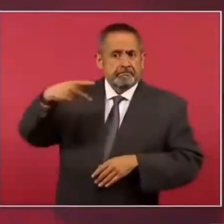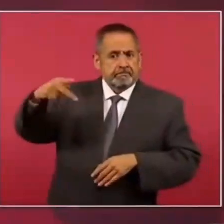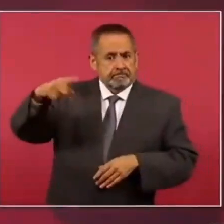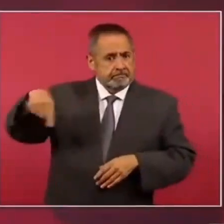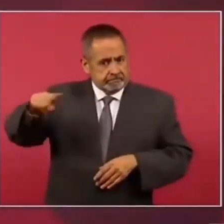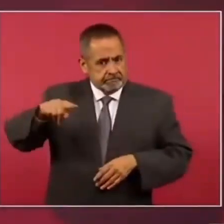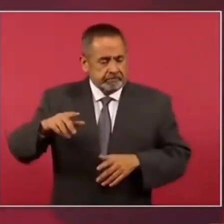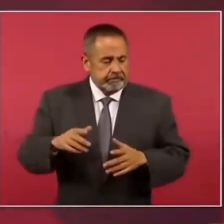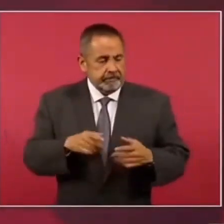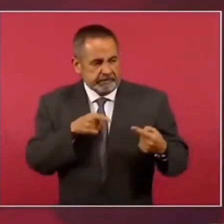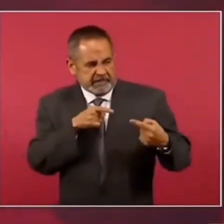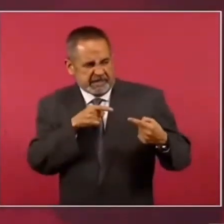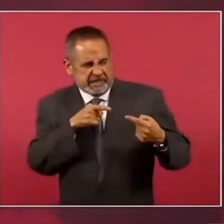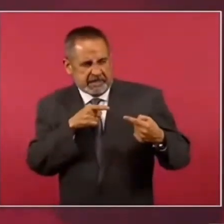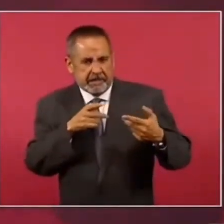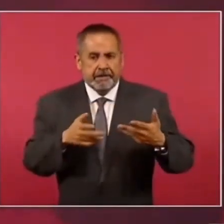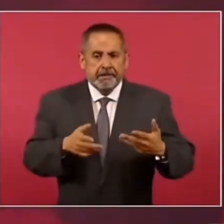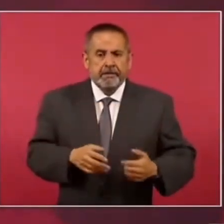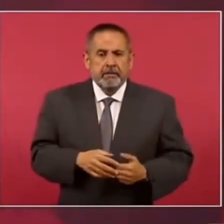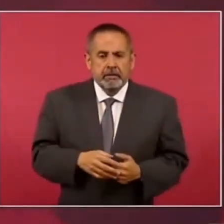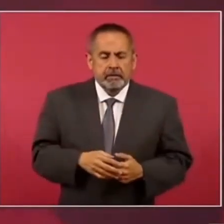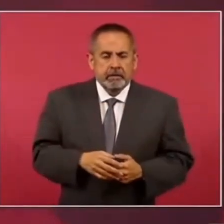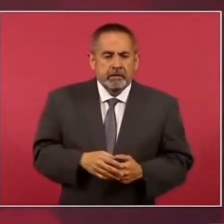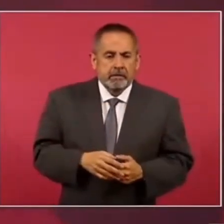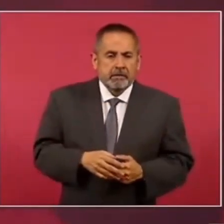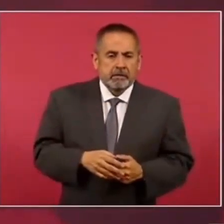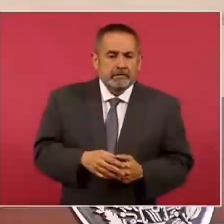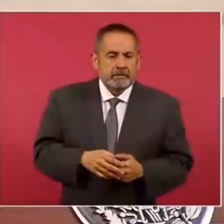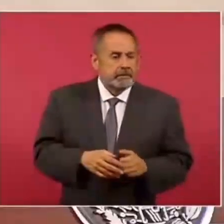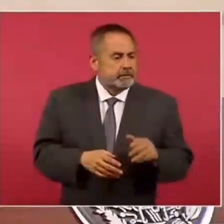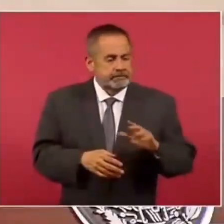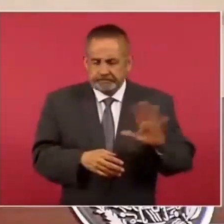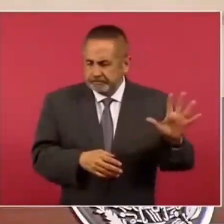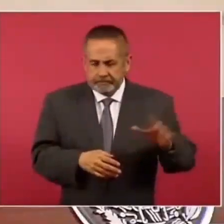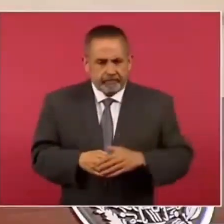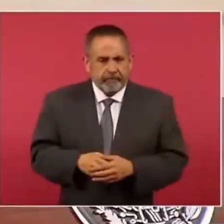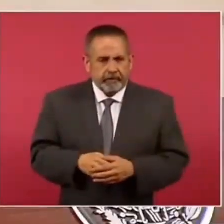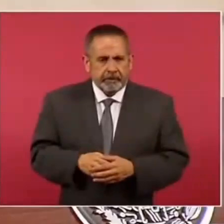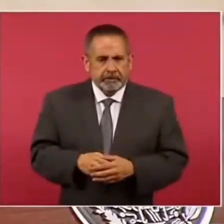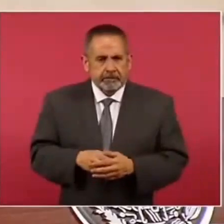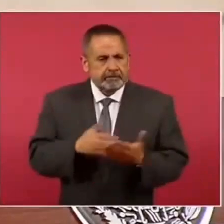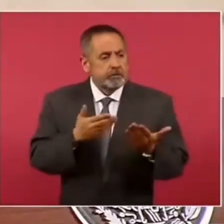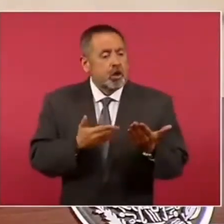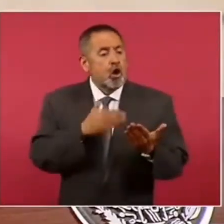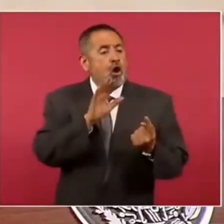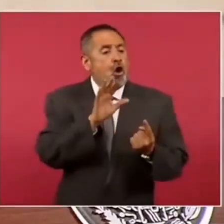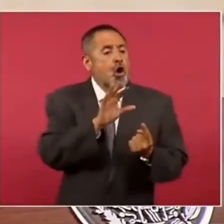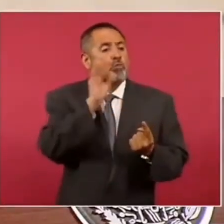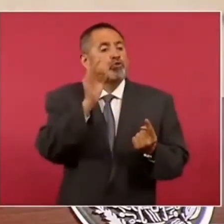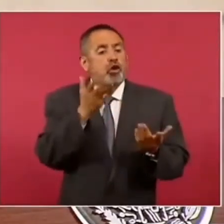o sea, dijimos, esta es una opción.